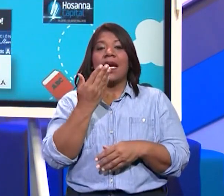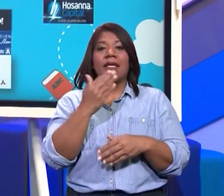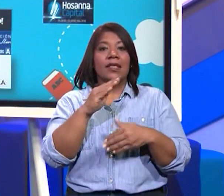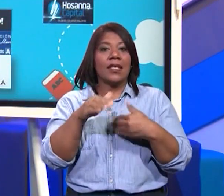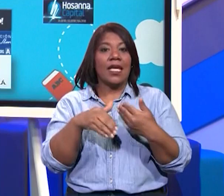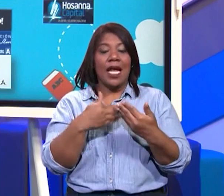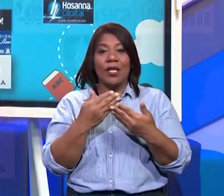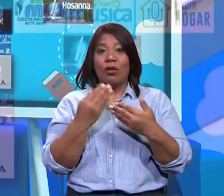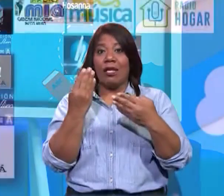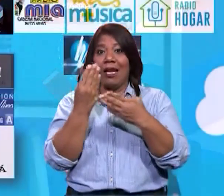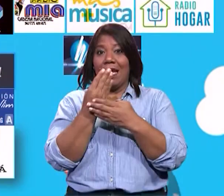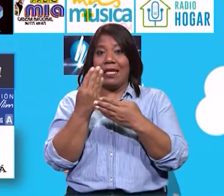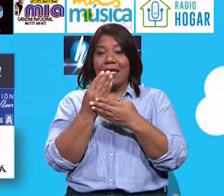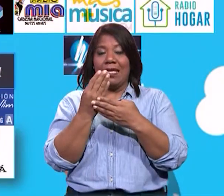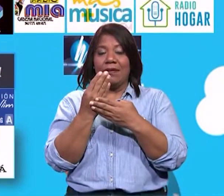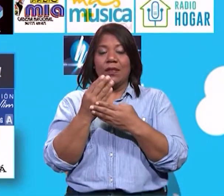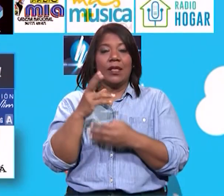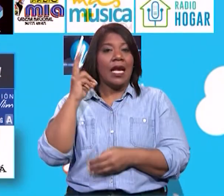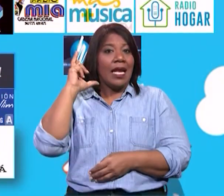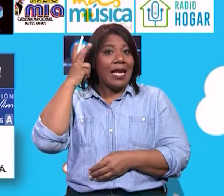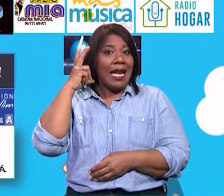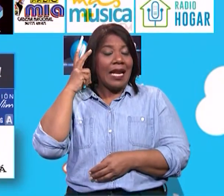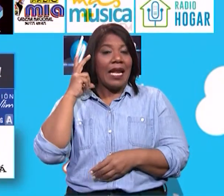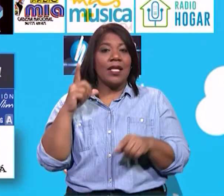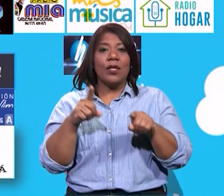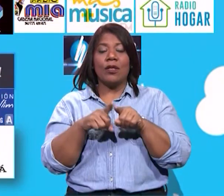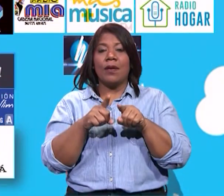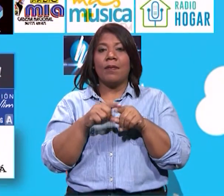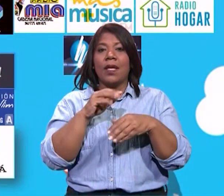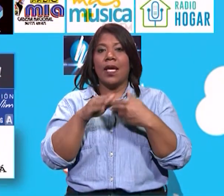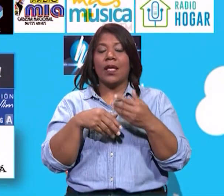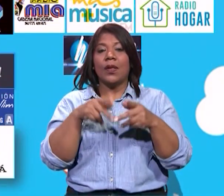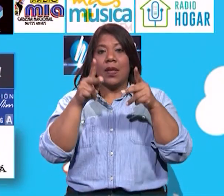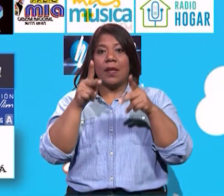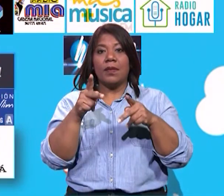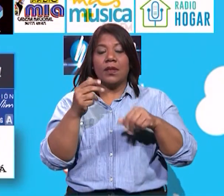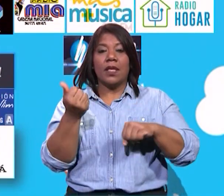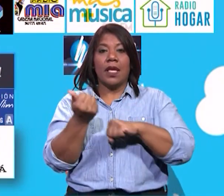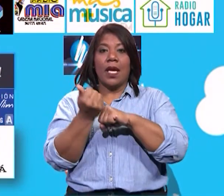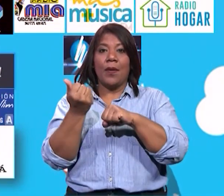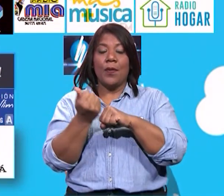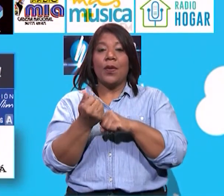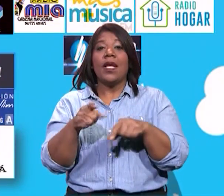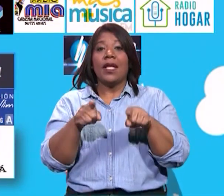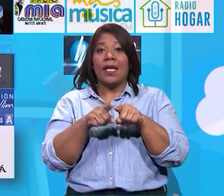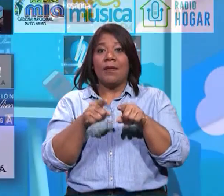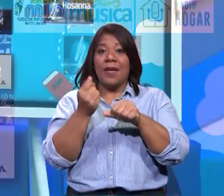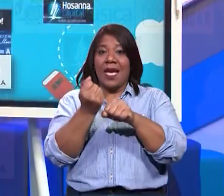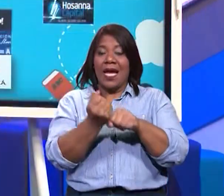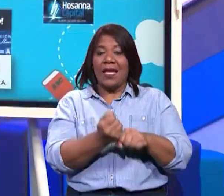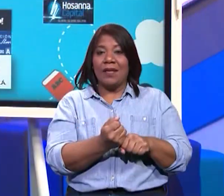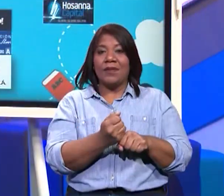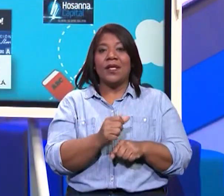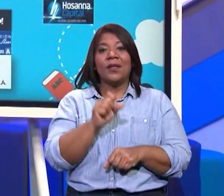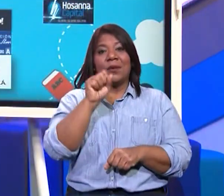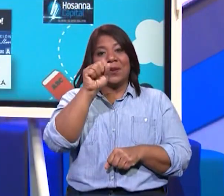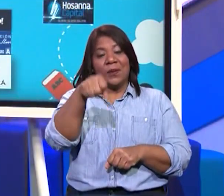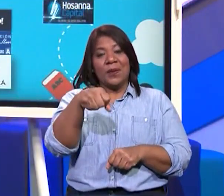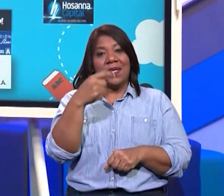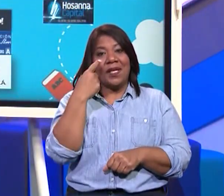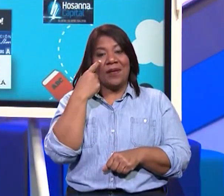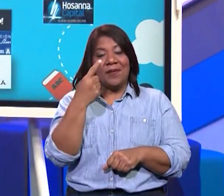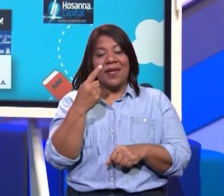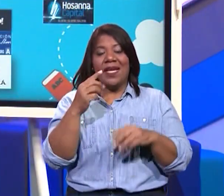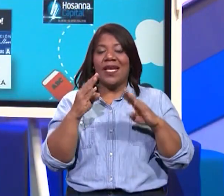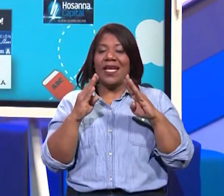de comunicación, a todas las personas que nos apoyan, a las fundaciones para que esta clase divertida llegue a sus hogares. Muy bien,